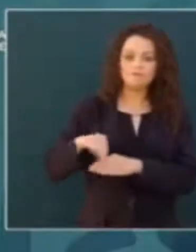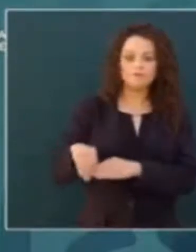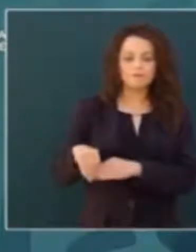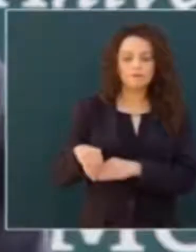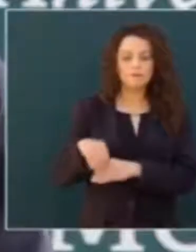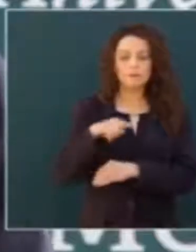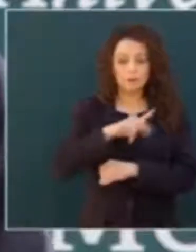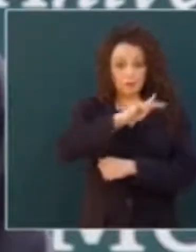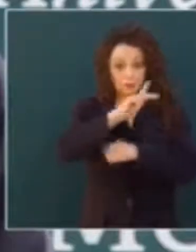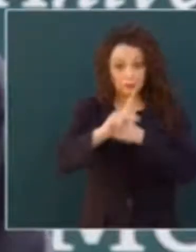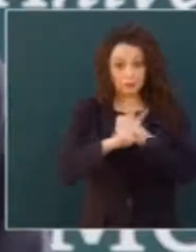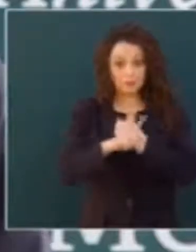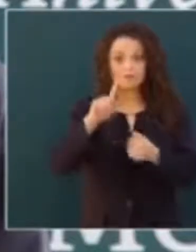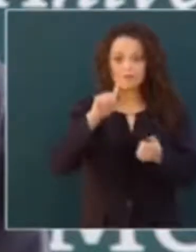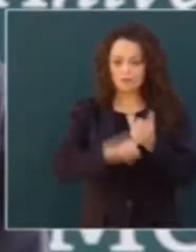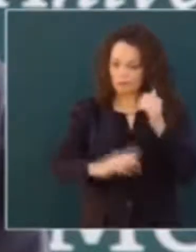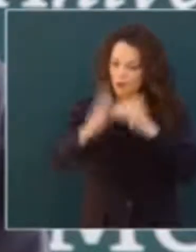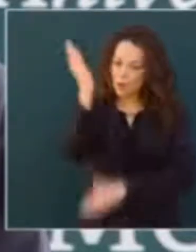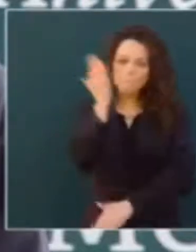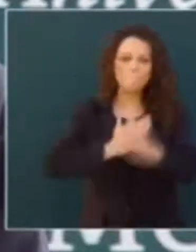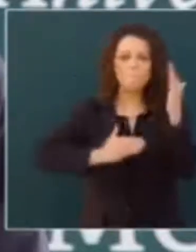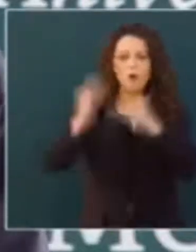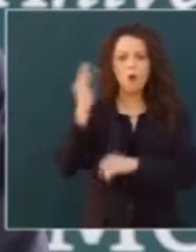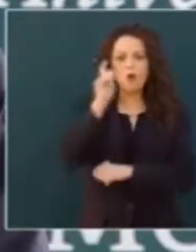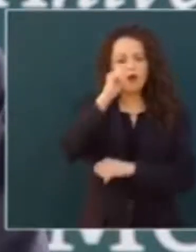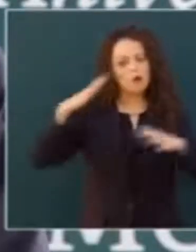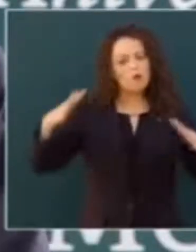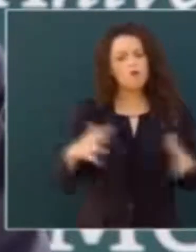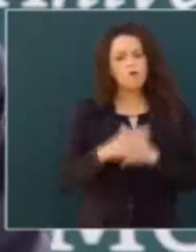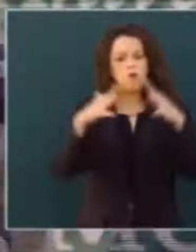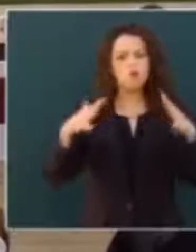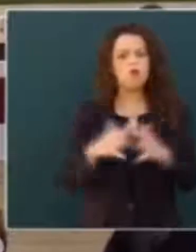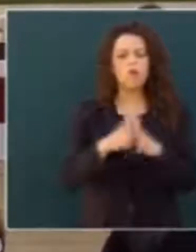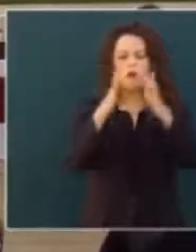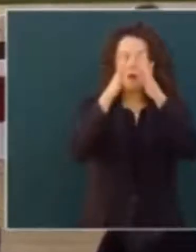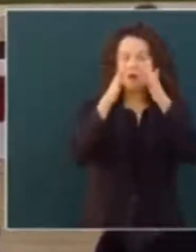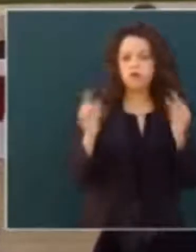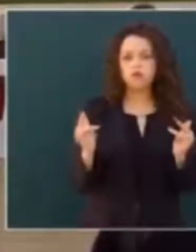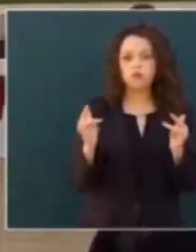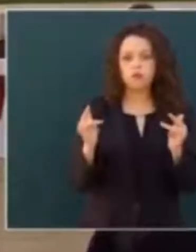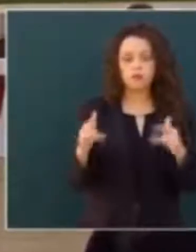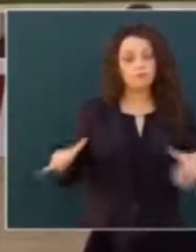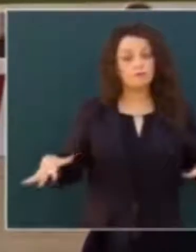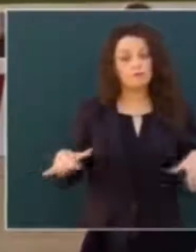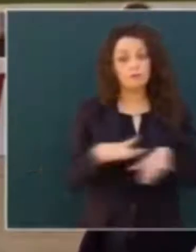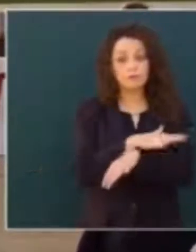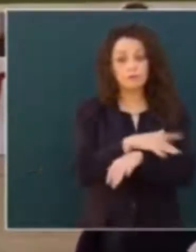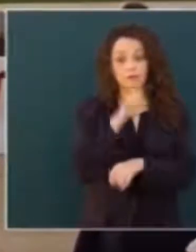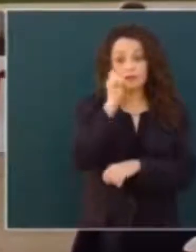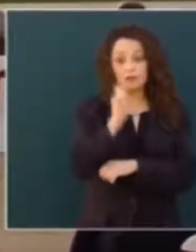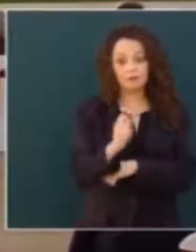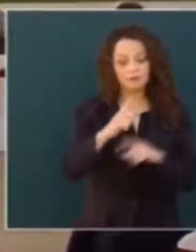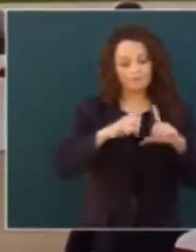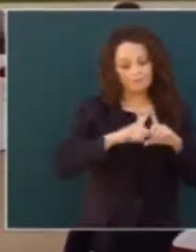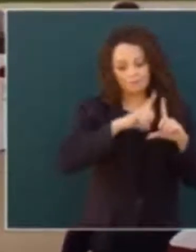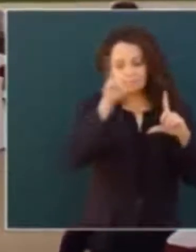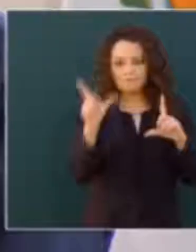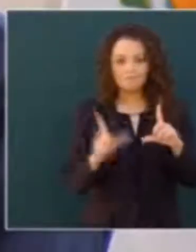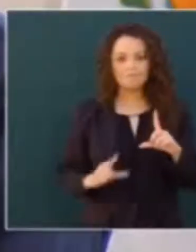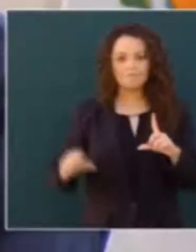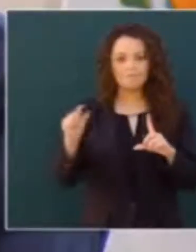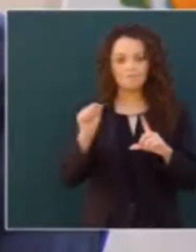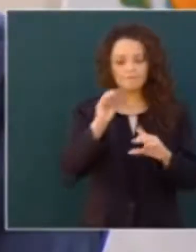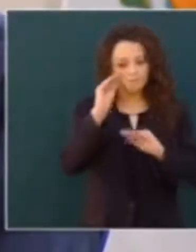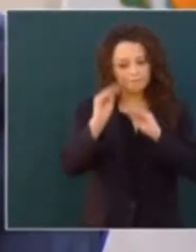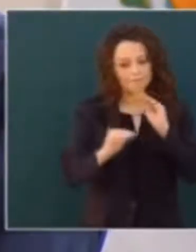triunfo contra la intervención francesa y el imperio y restauró la República. Pero